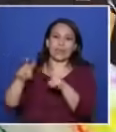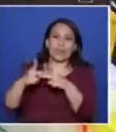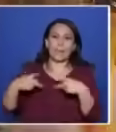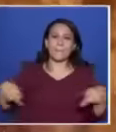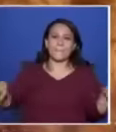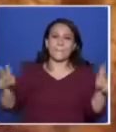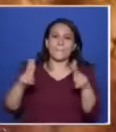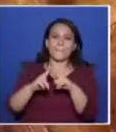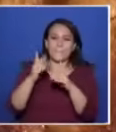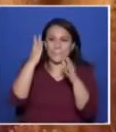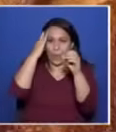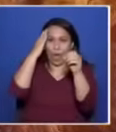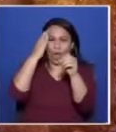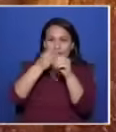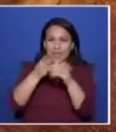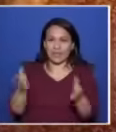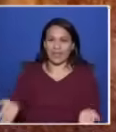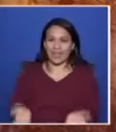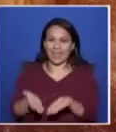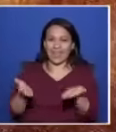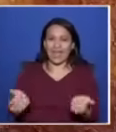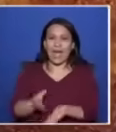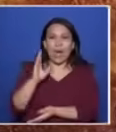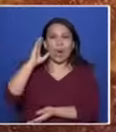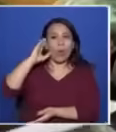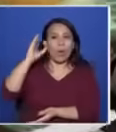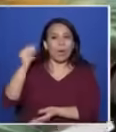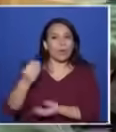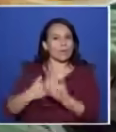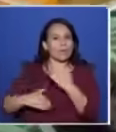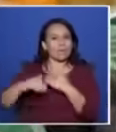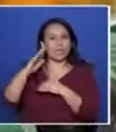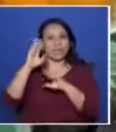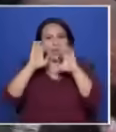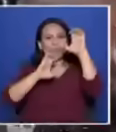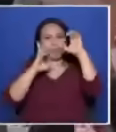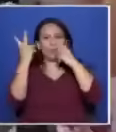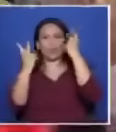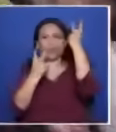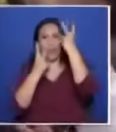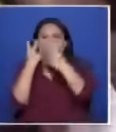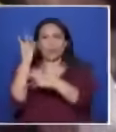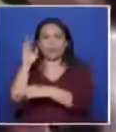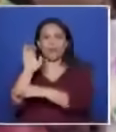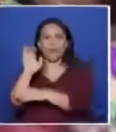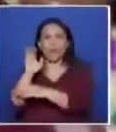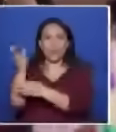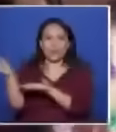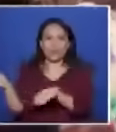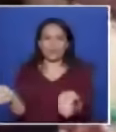ciudad. El objetivo es imponer a la capital Azuaya como el máximo exponente turístico del Ecuador.